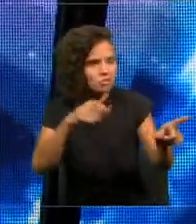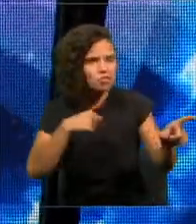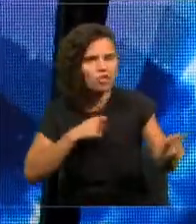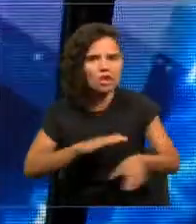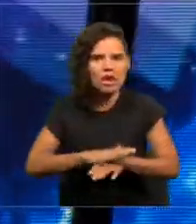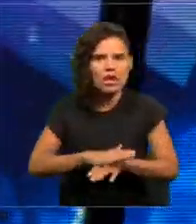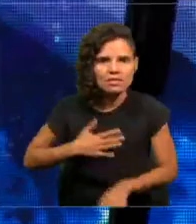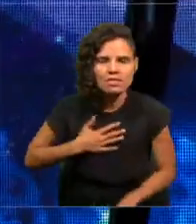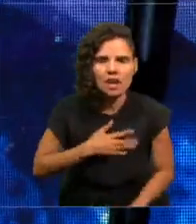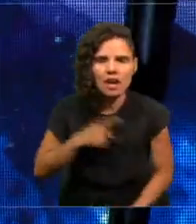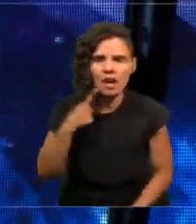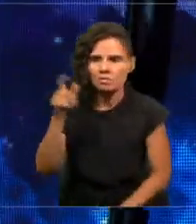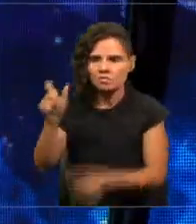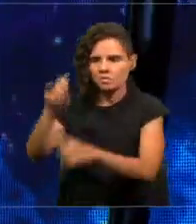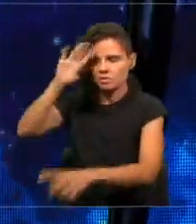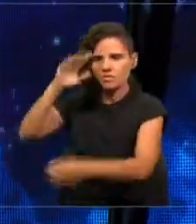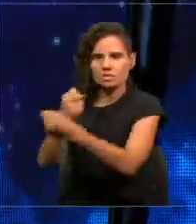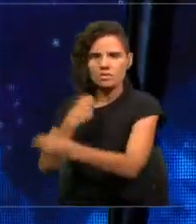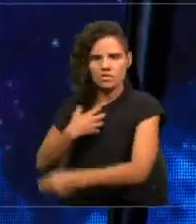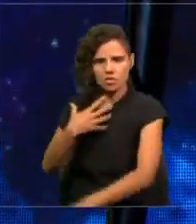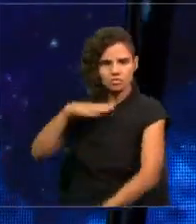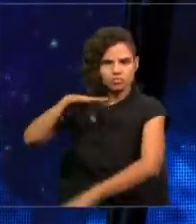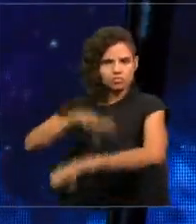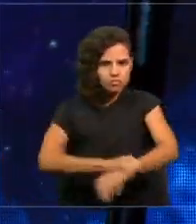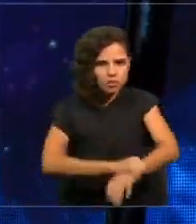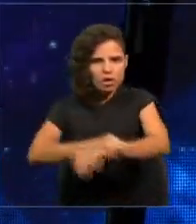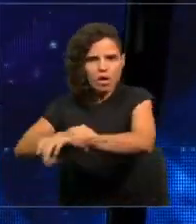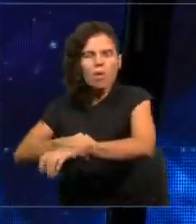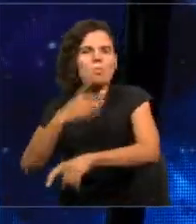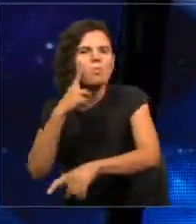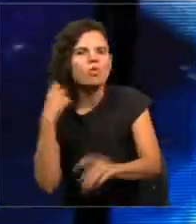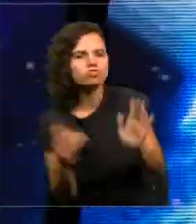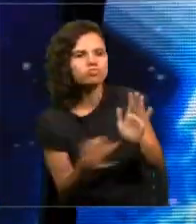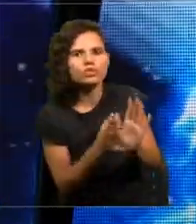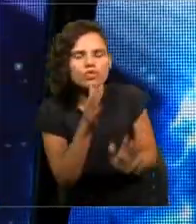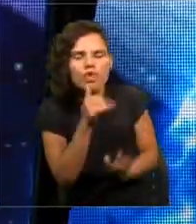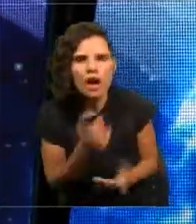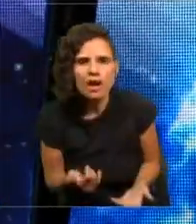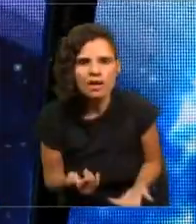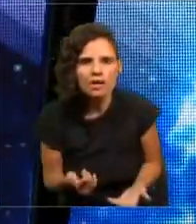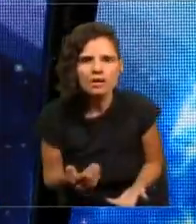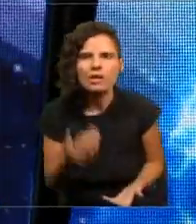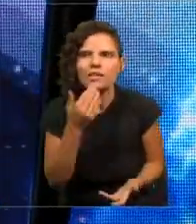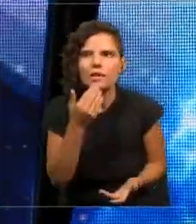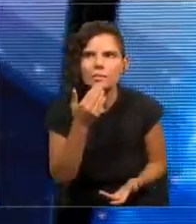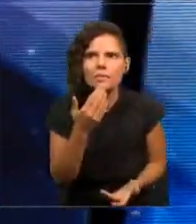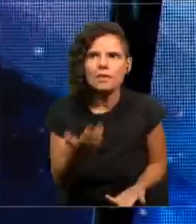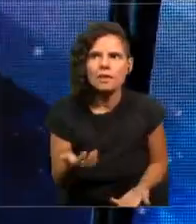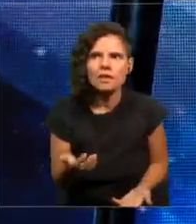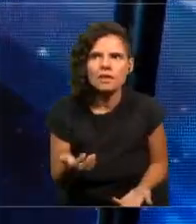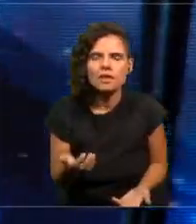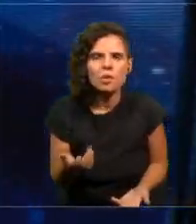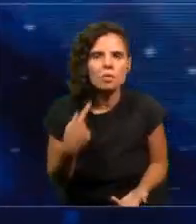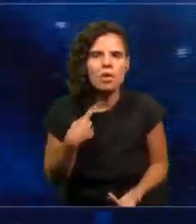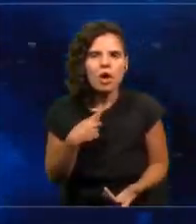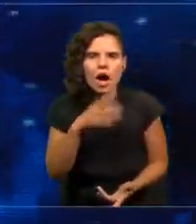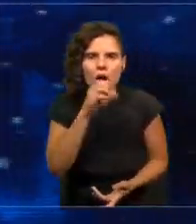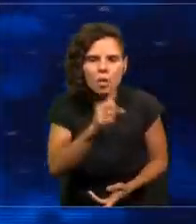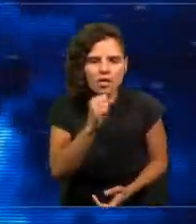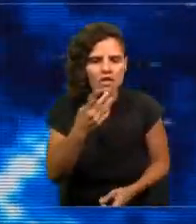por un crimen que no cometió ni menos aún ejercer su derecho a manifestar su descontento